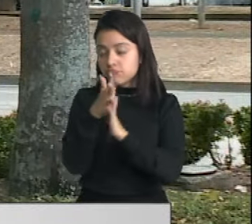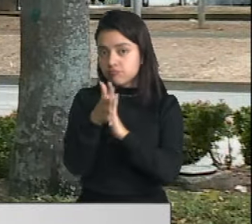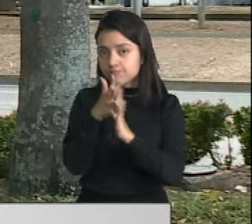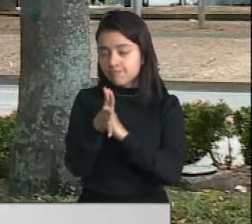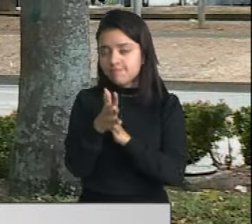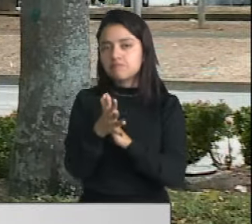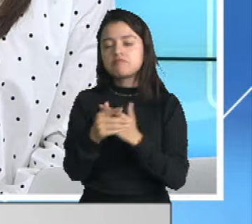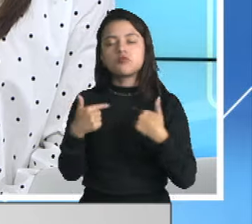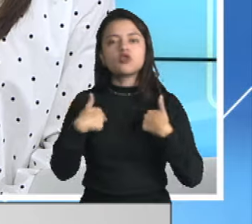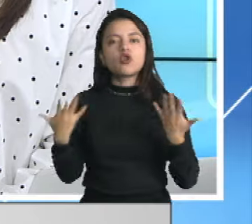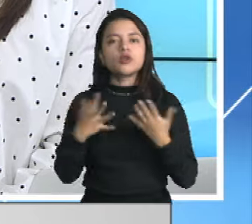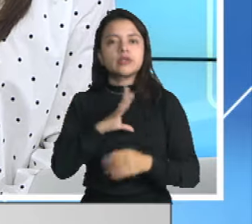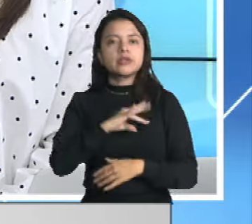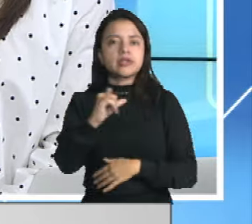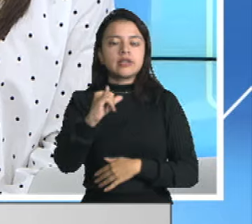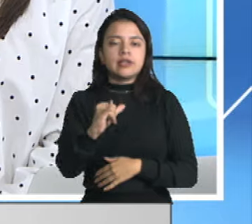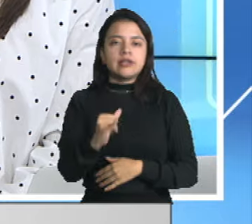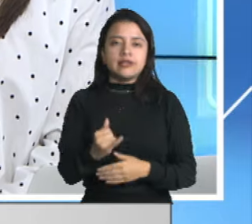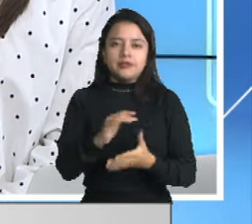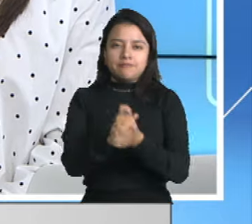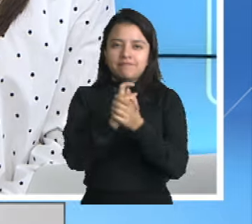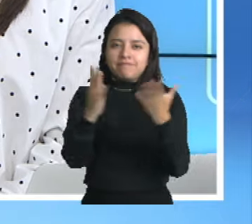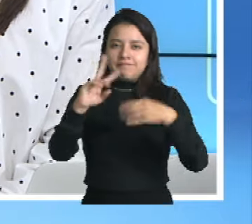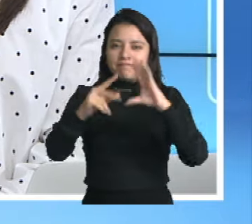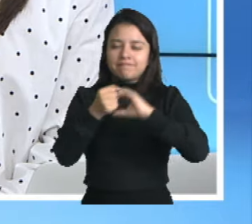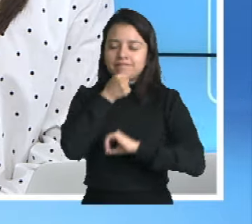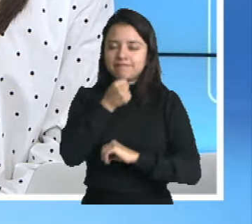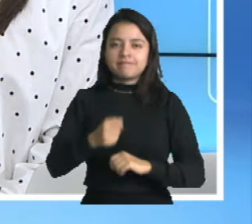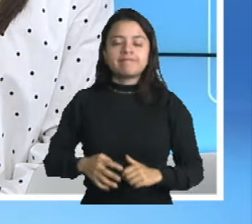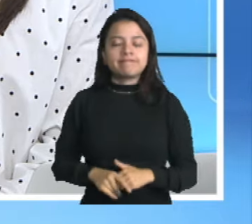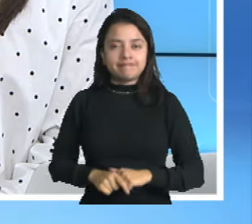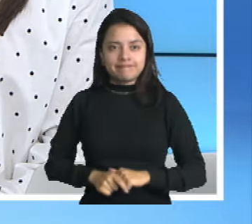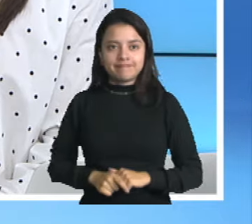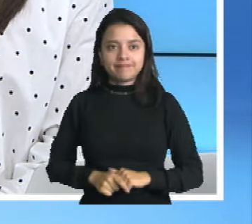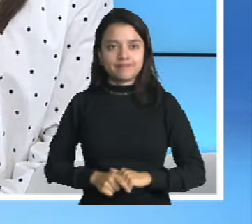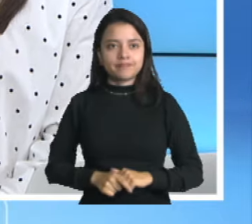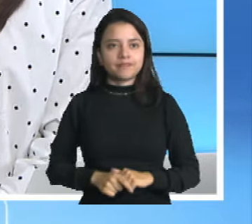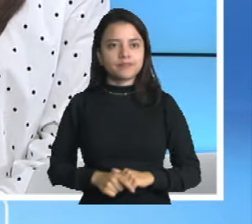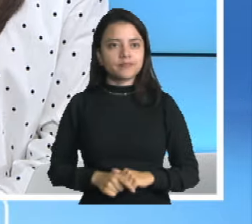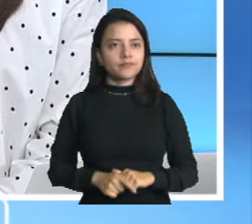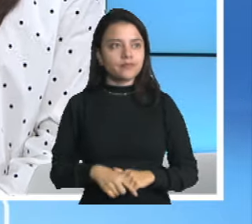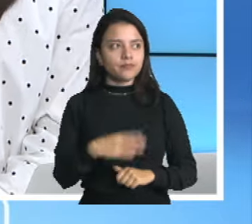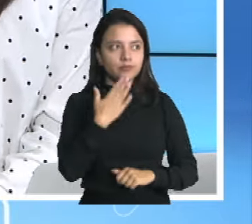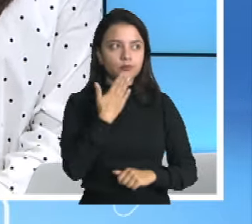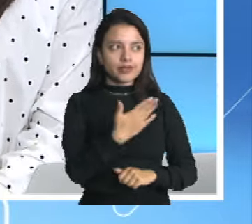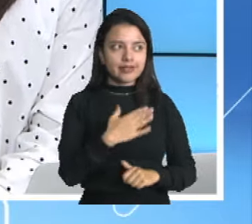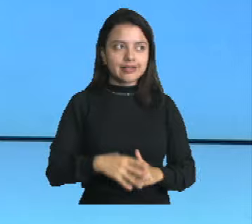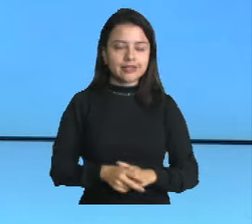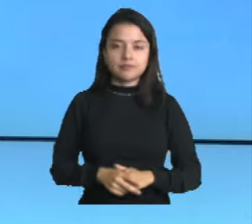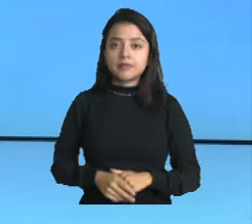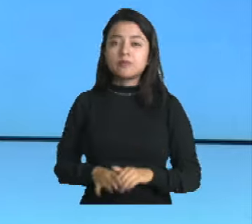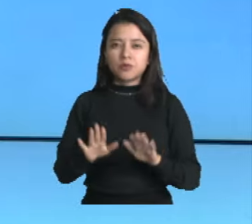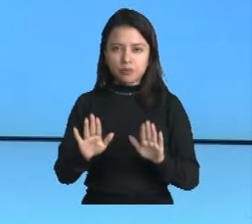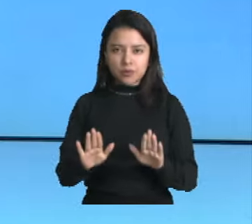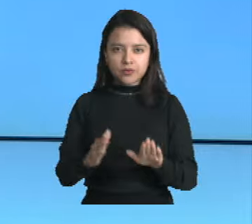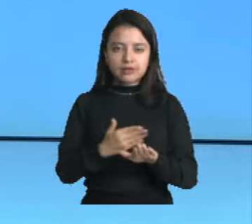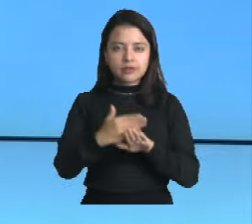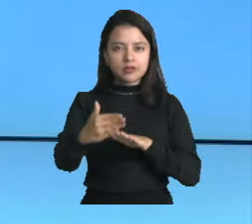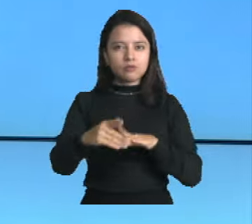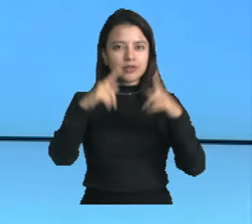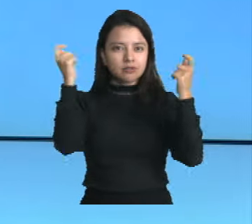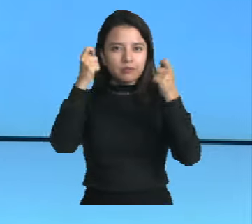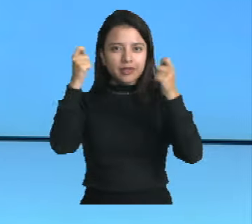me despido desde la capital del Valle del Cauca, Valentina Villegas, Noticentro 1 CMI. Valentina, muchas gracias. Hacemos una